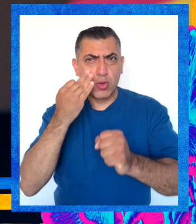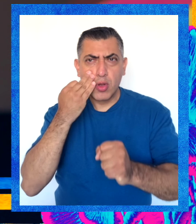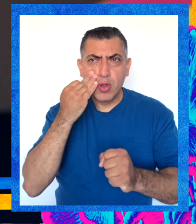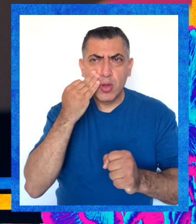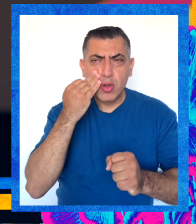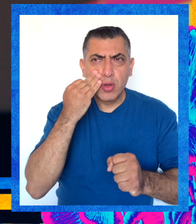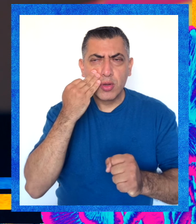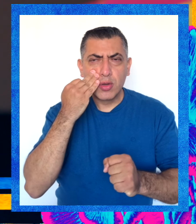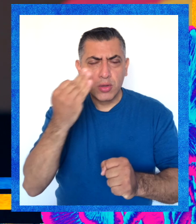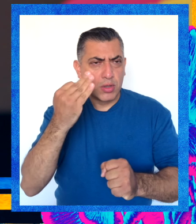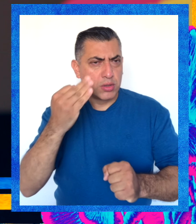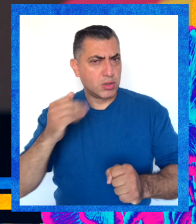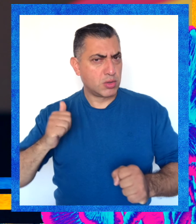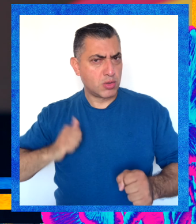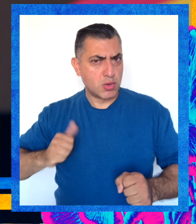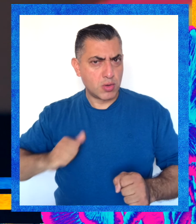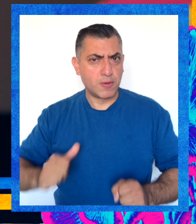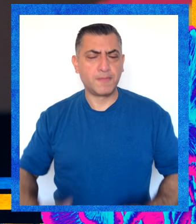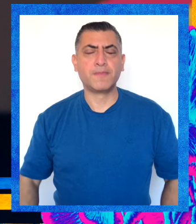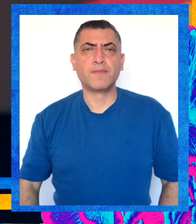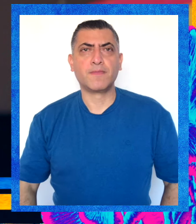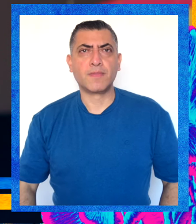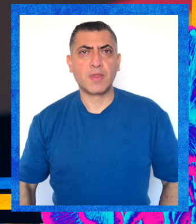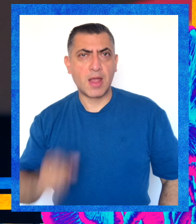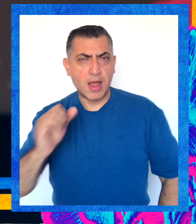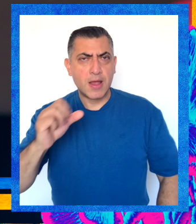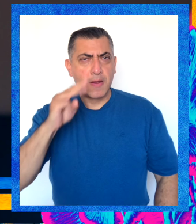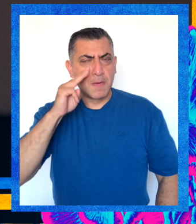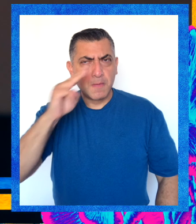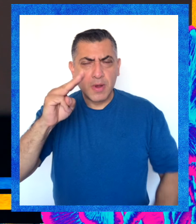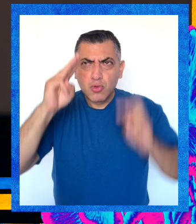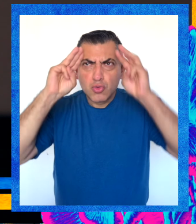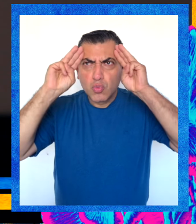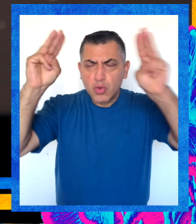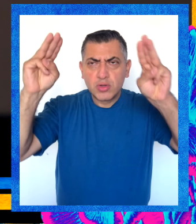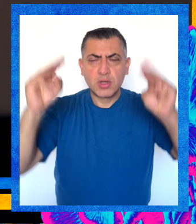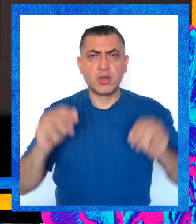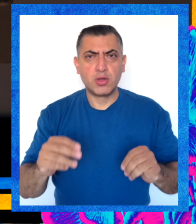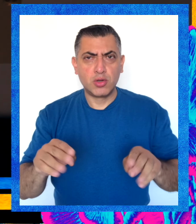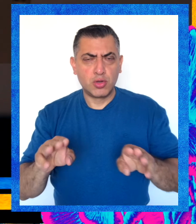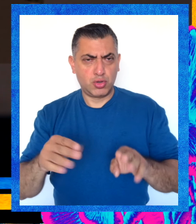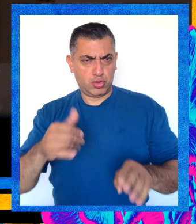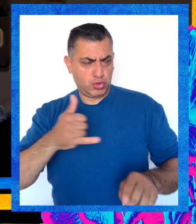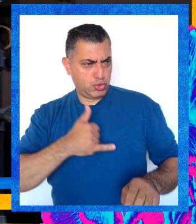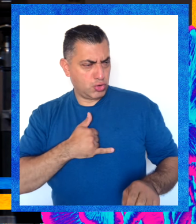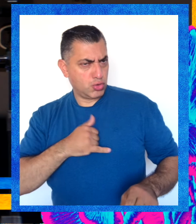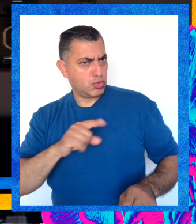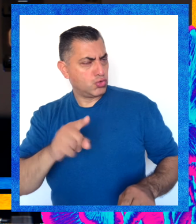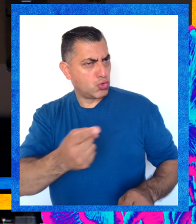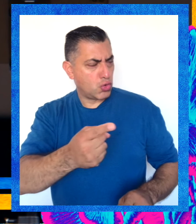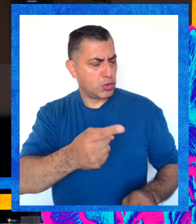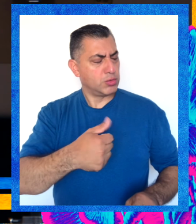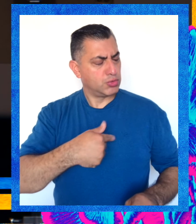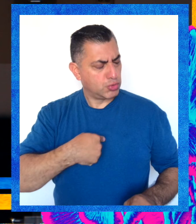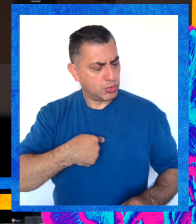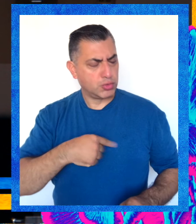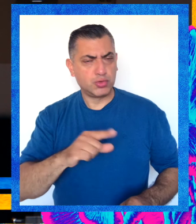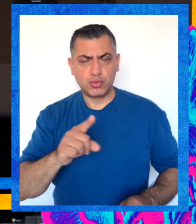en la que dios se presenta moisés con una expresión traducida comúnmente como yo soy el que soy